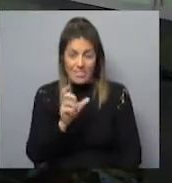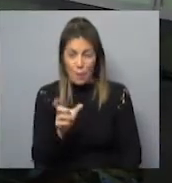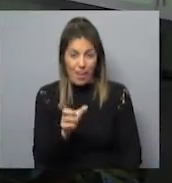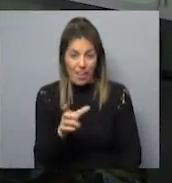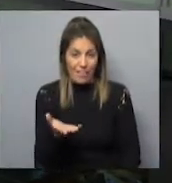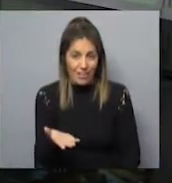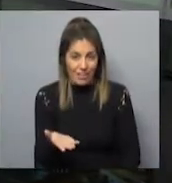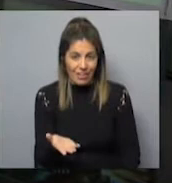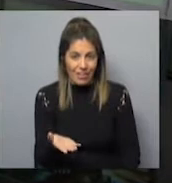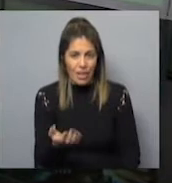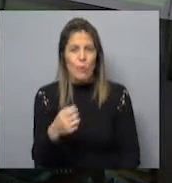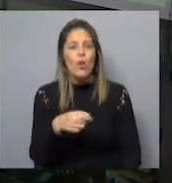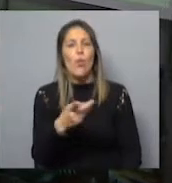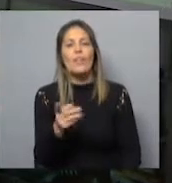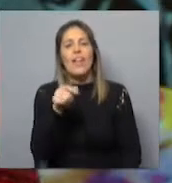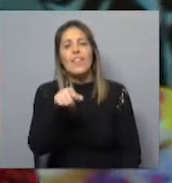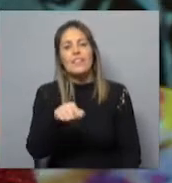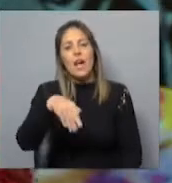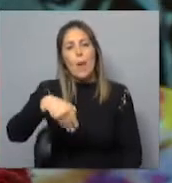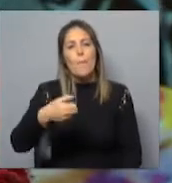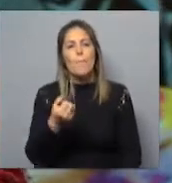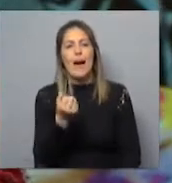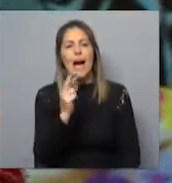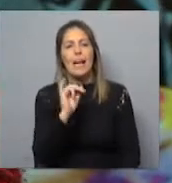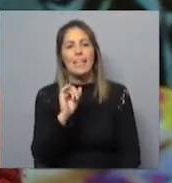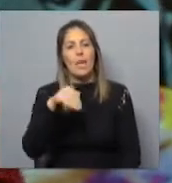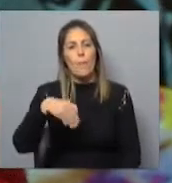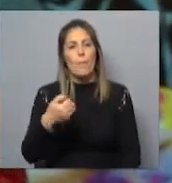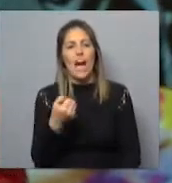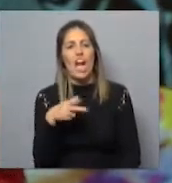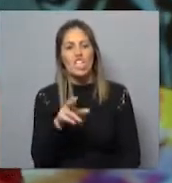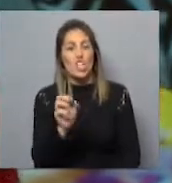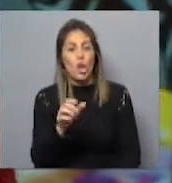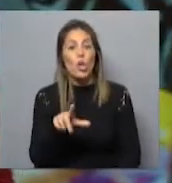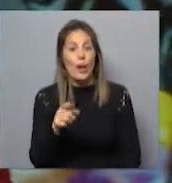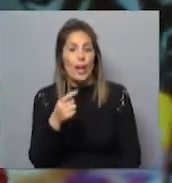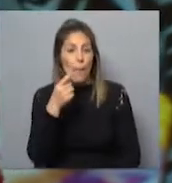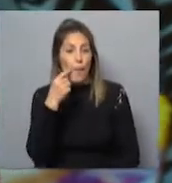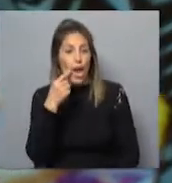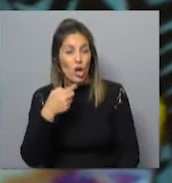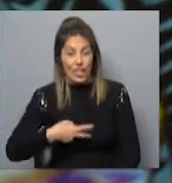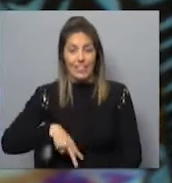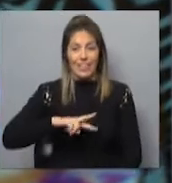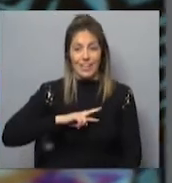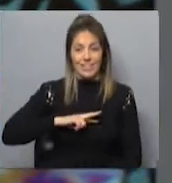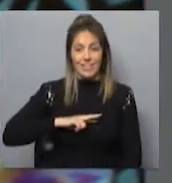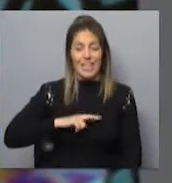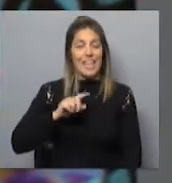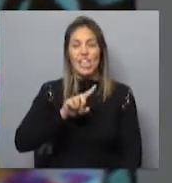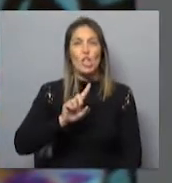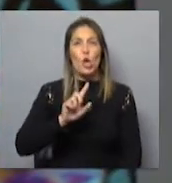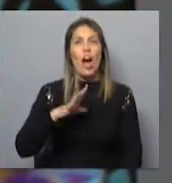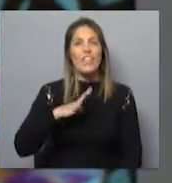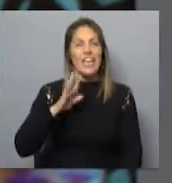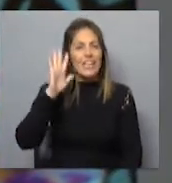para cuántas de esas marimachos no eran varones trans no teníamos en el imaginario